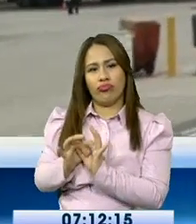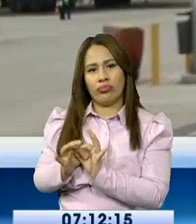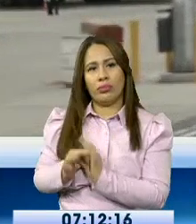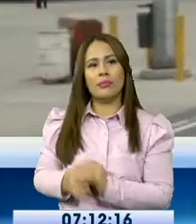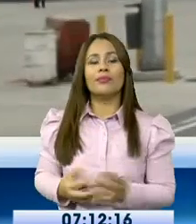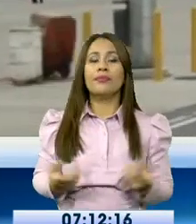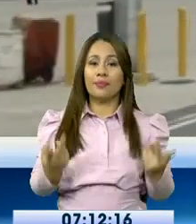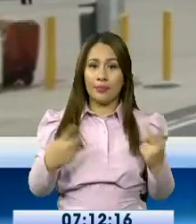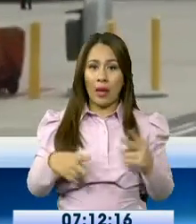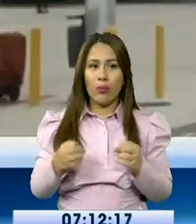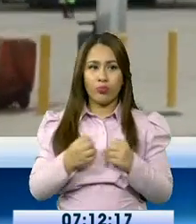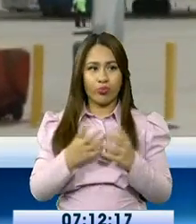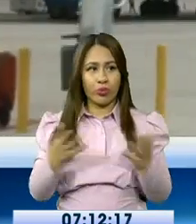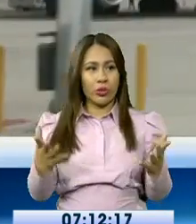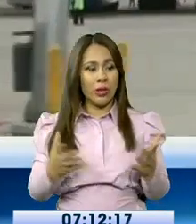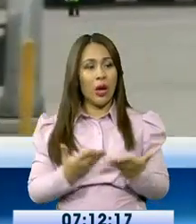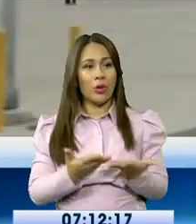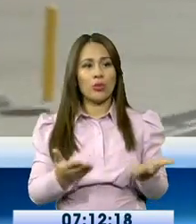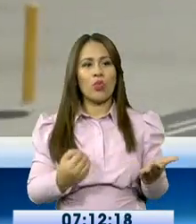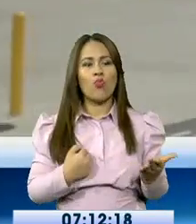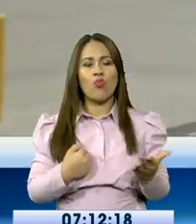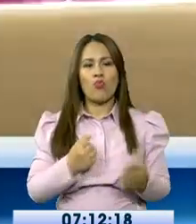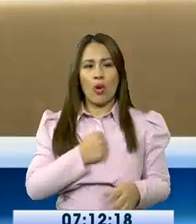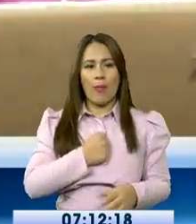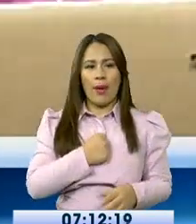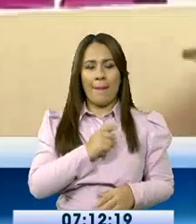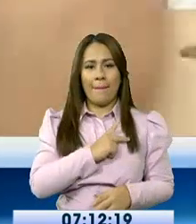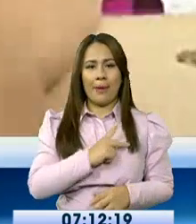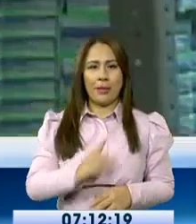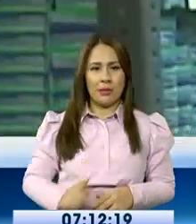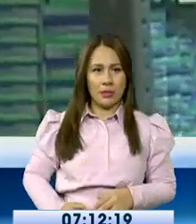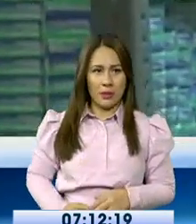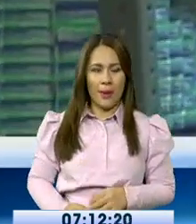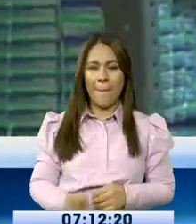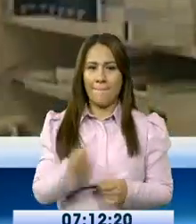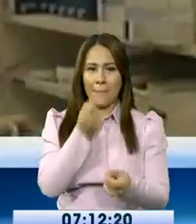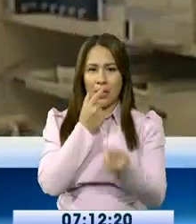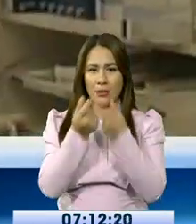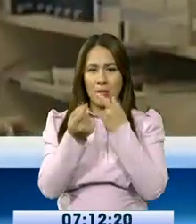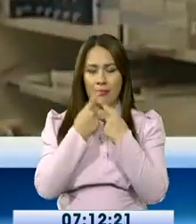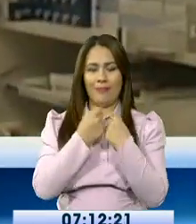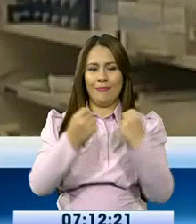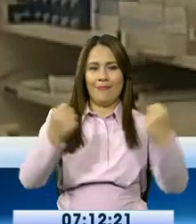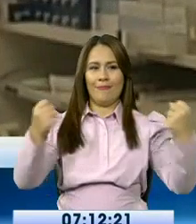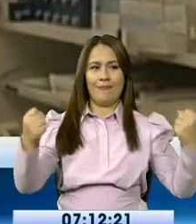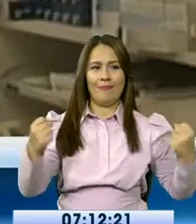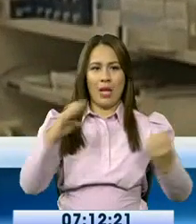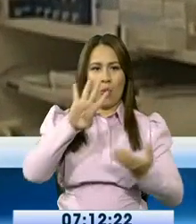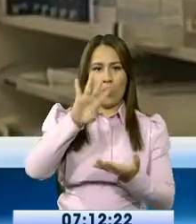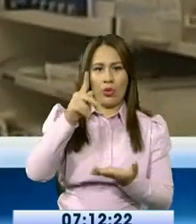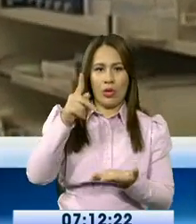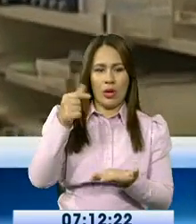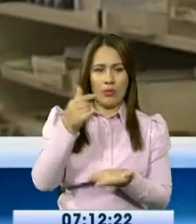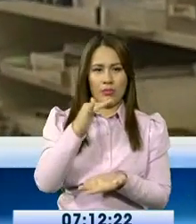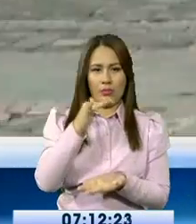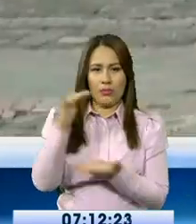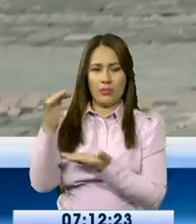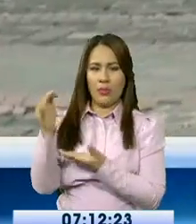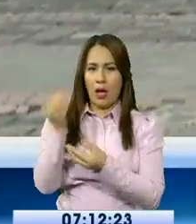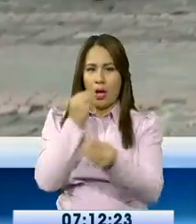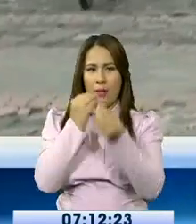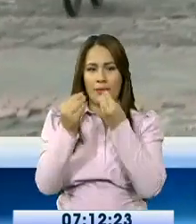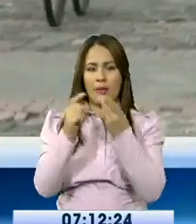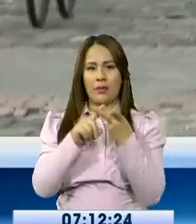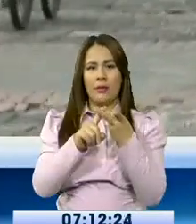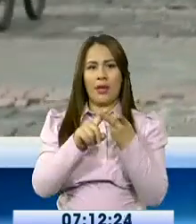en cantidades exclusivas de uso personal. Vitaminas, 4 kilogramos de suplementos alimenticios,